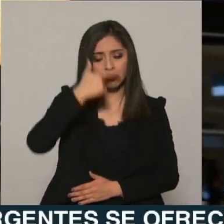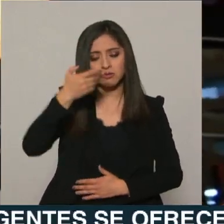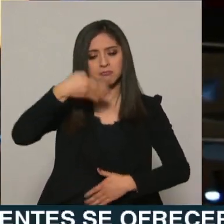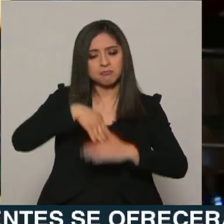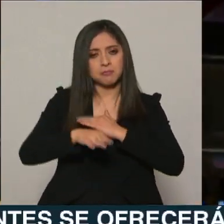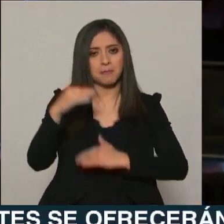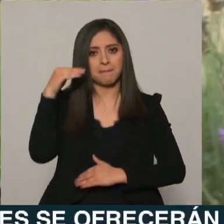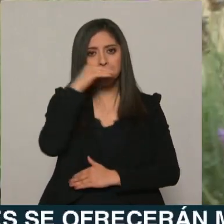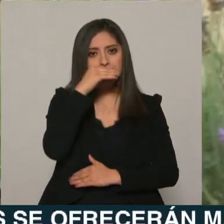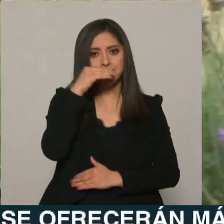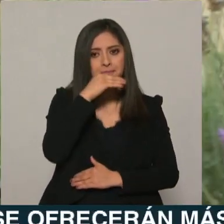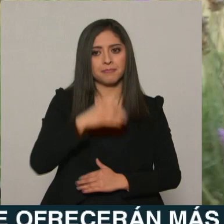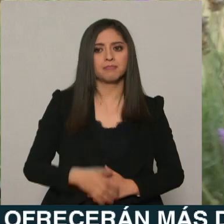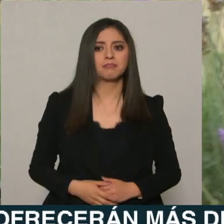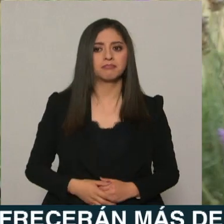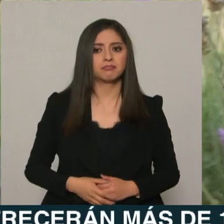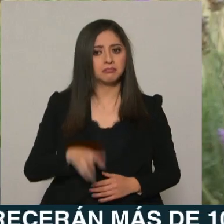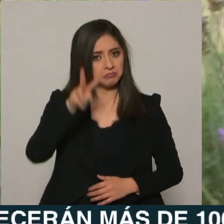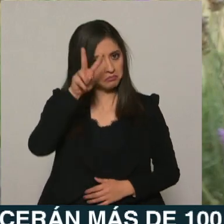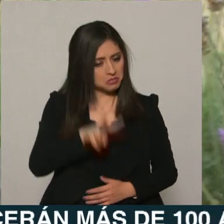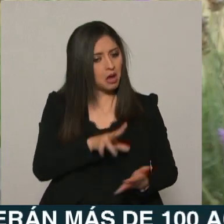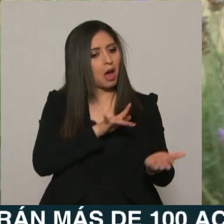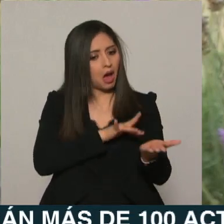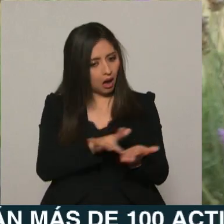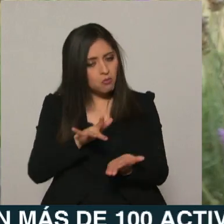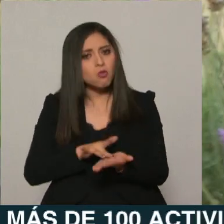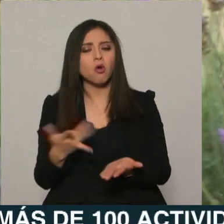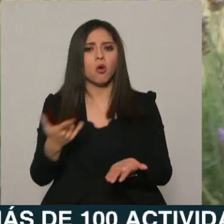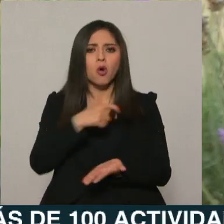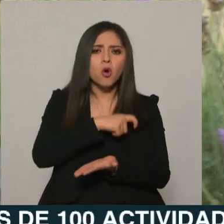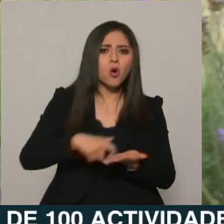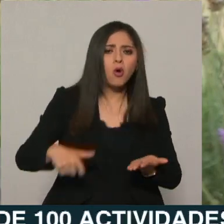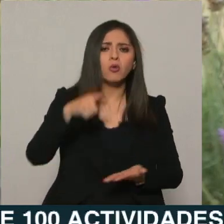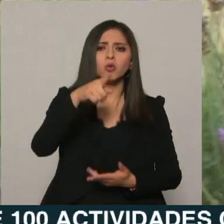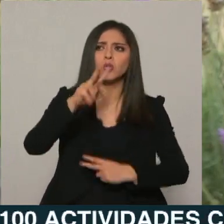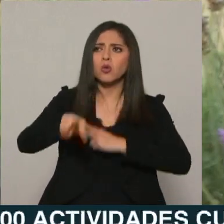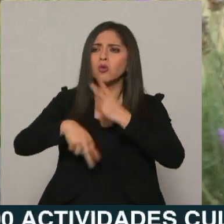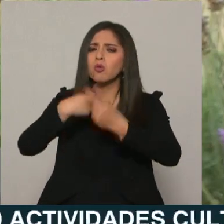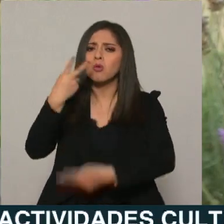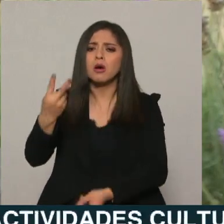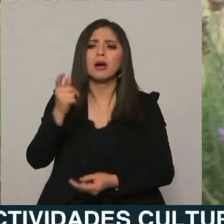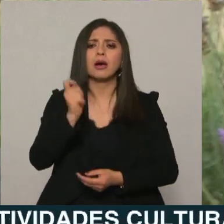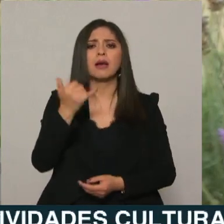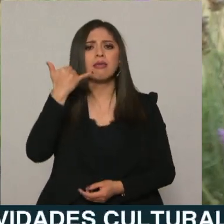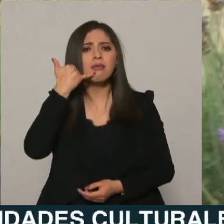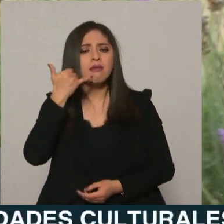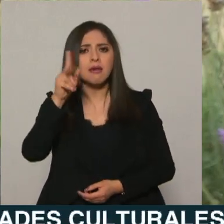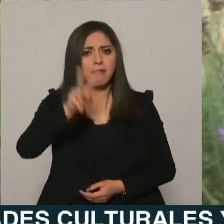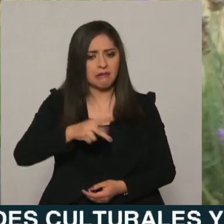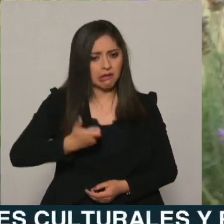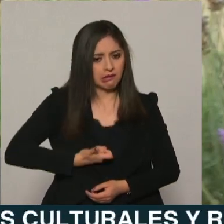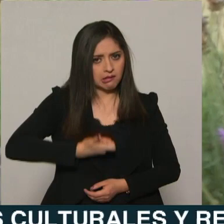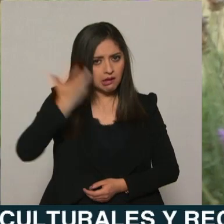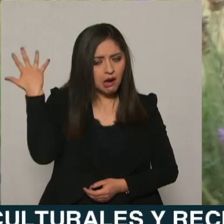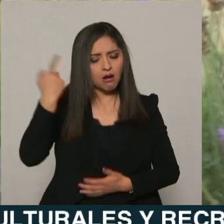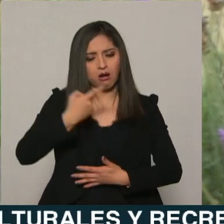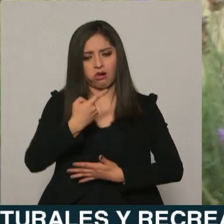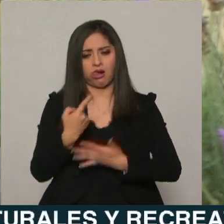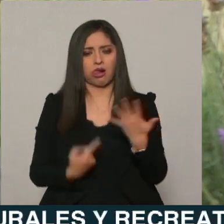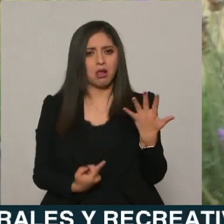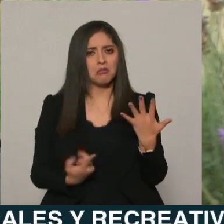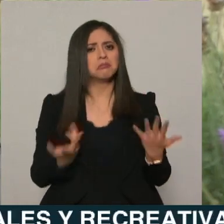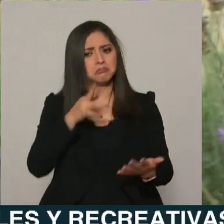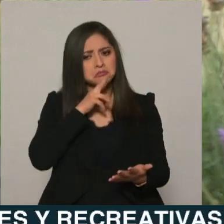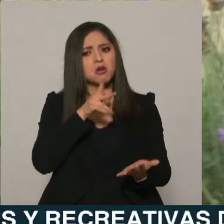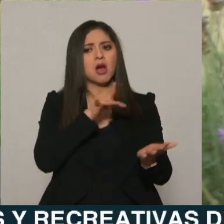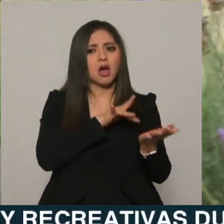entrada es libre. Apoyen, de verdad compren, o sea, en vez de ir a comprarse un teléfono carísimo y bla, bla, bla,